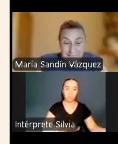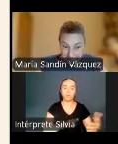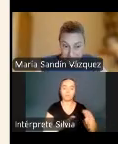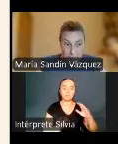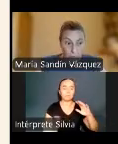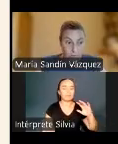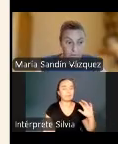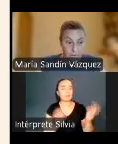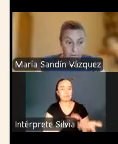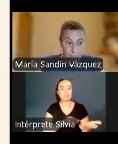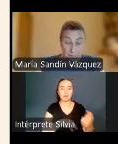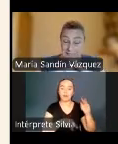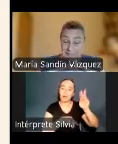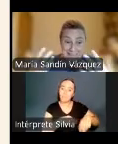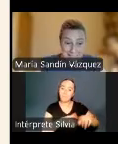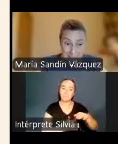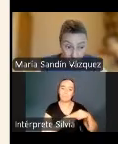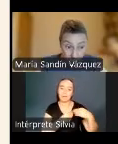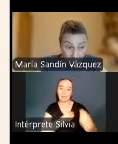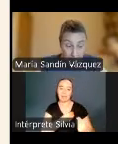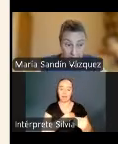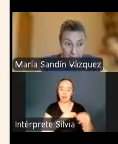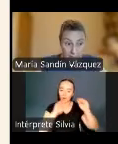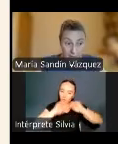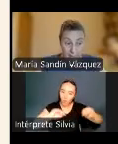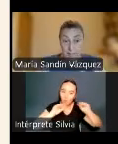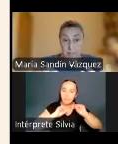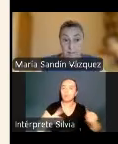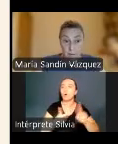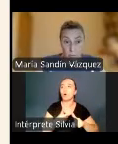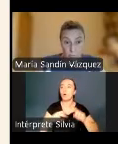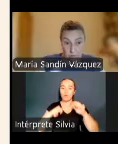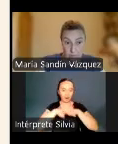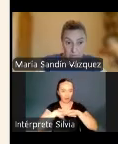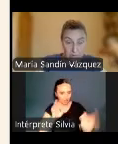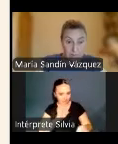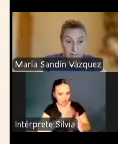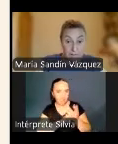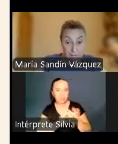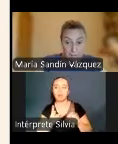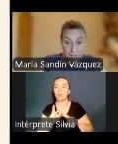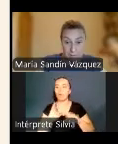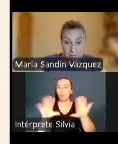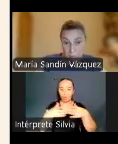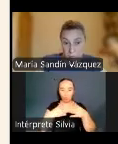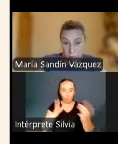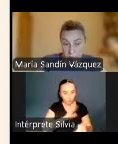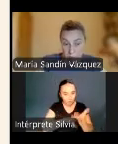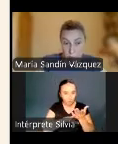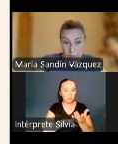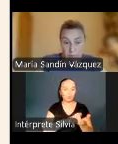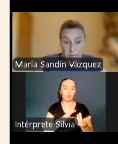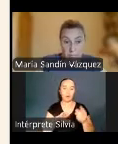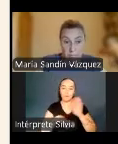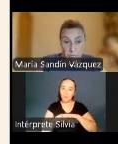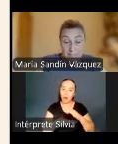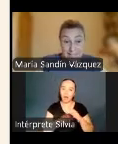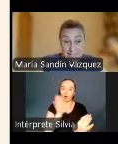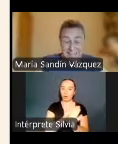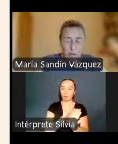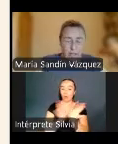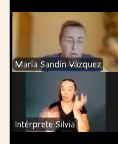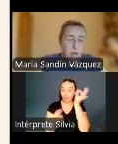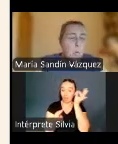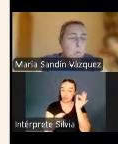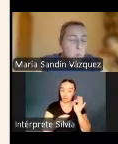en materiales formativos, en creación de redes, en creación de grupos que sigan trabajando con todos estos datos que